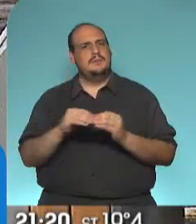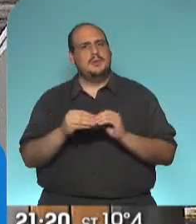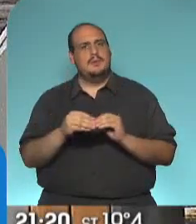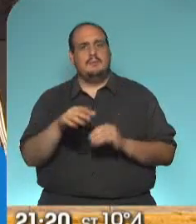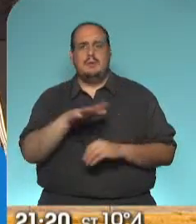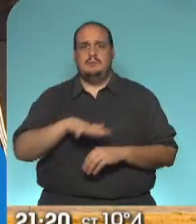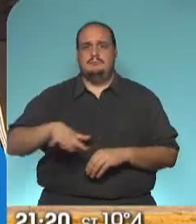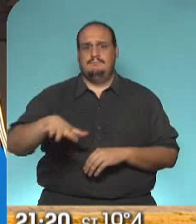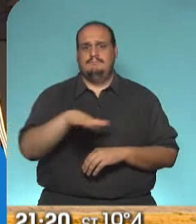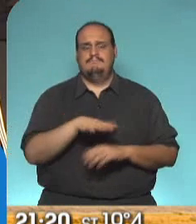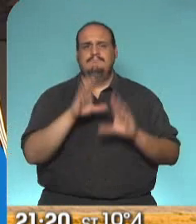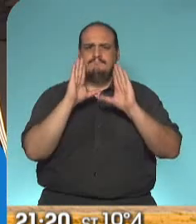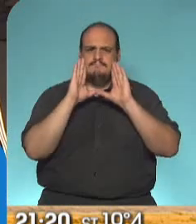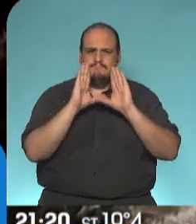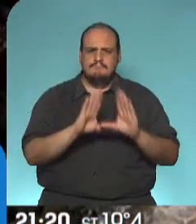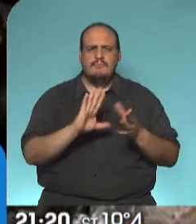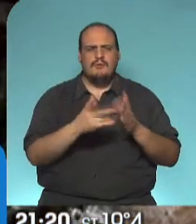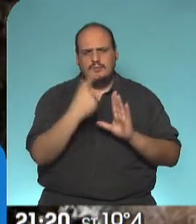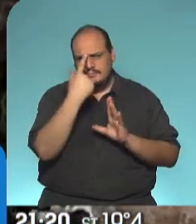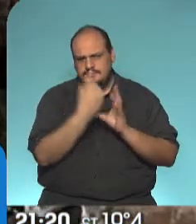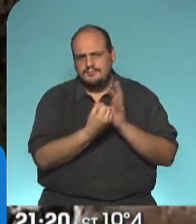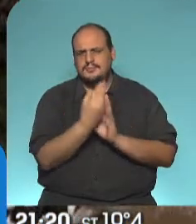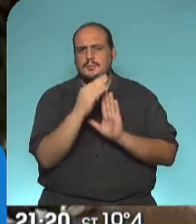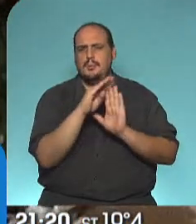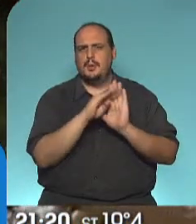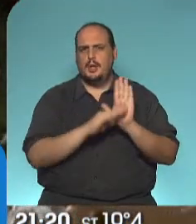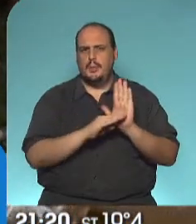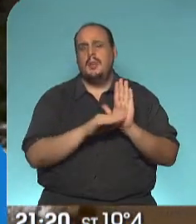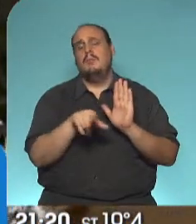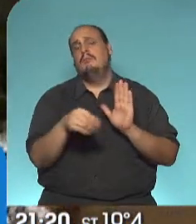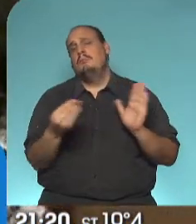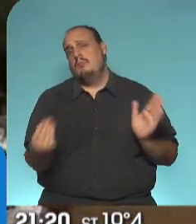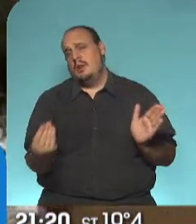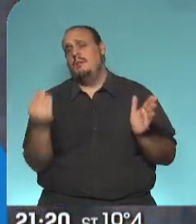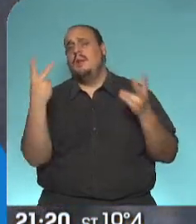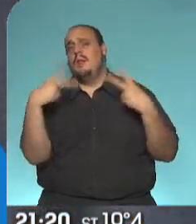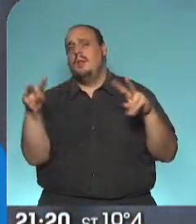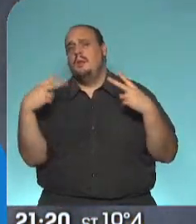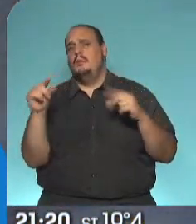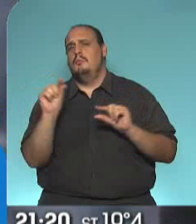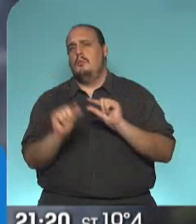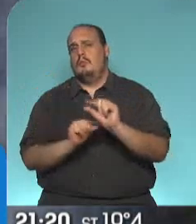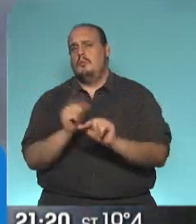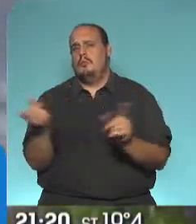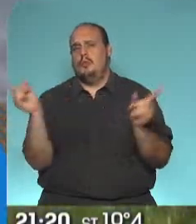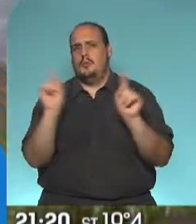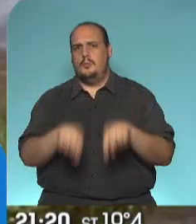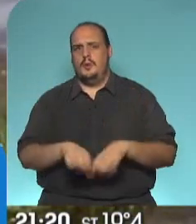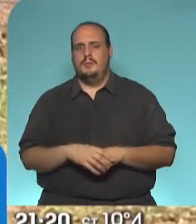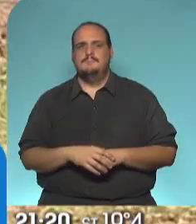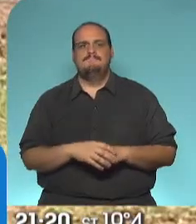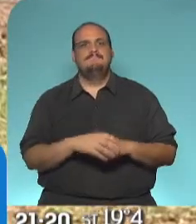trabaja en la configuración de protocolos para volver gradualmente a la actividad con la industria